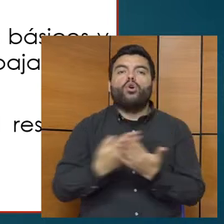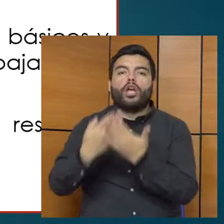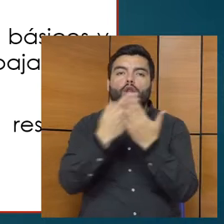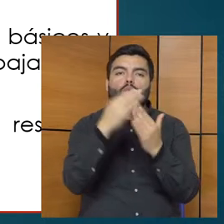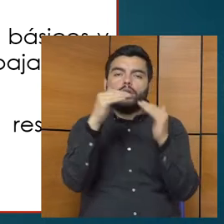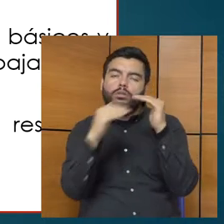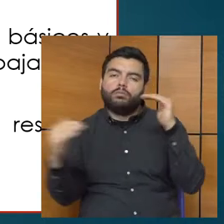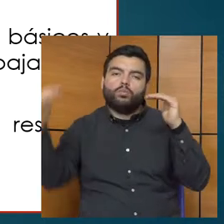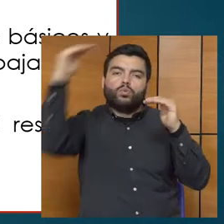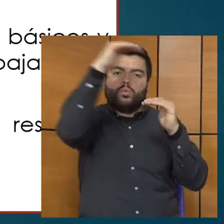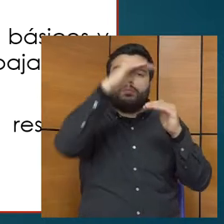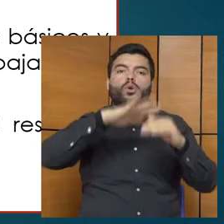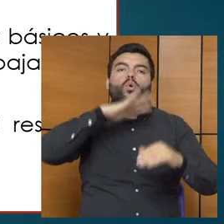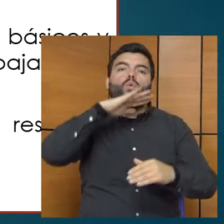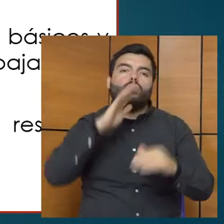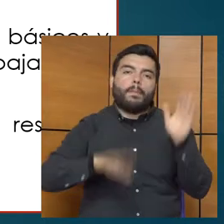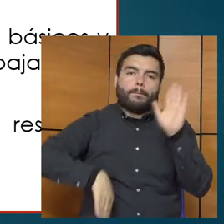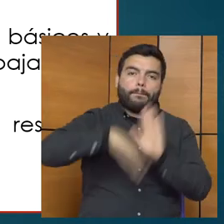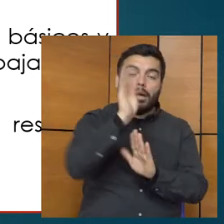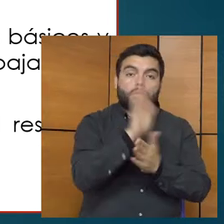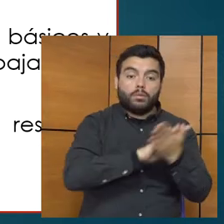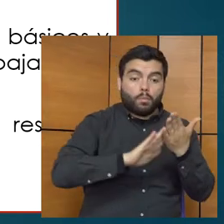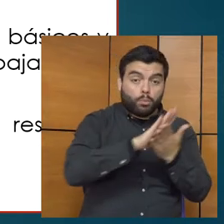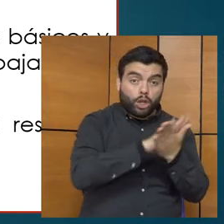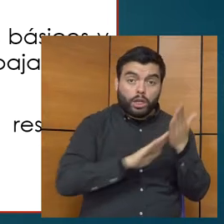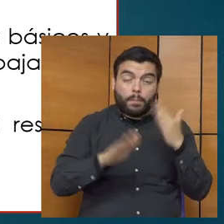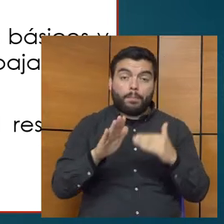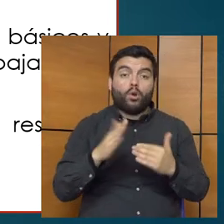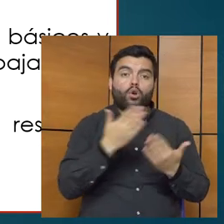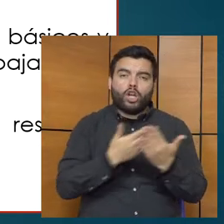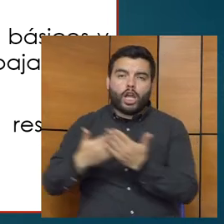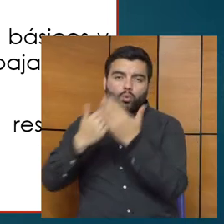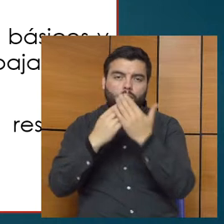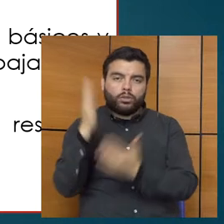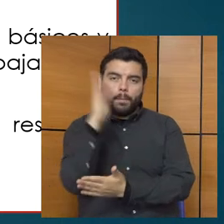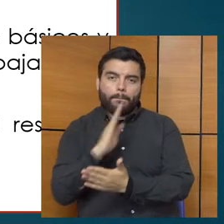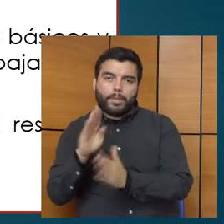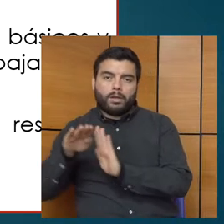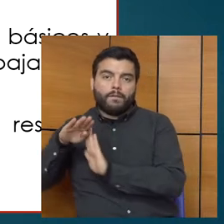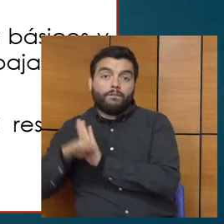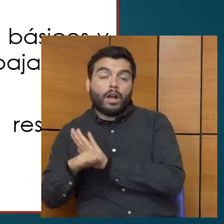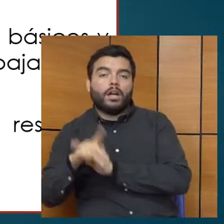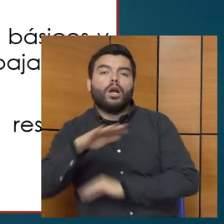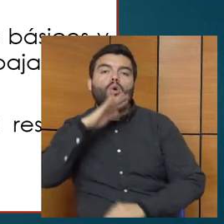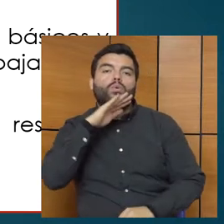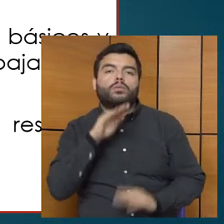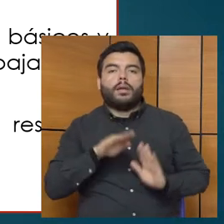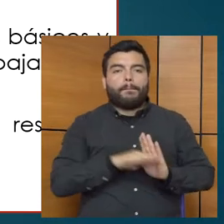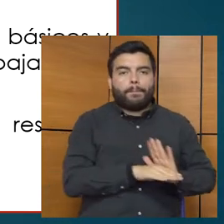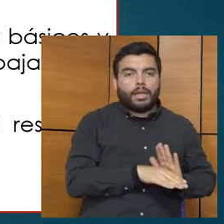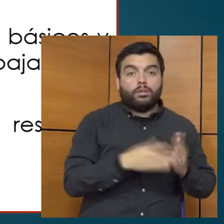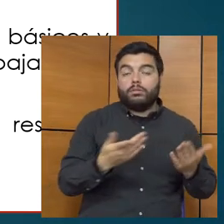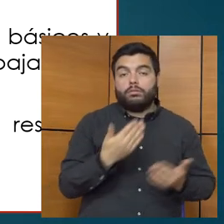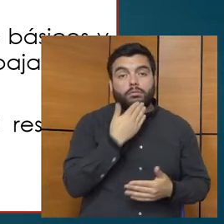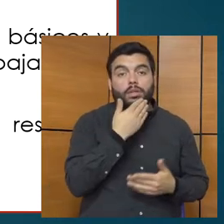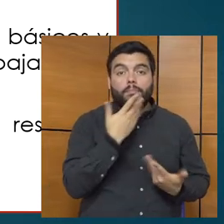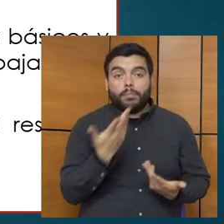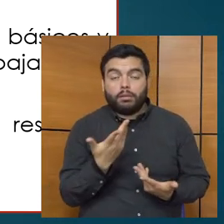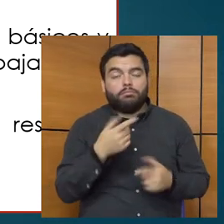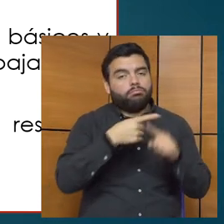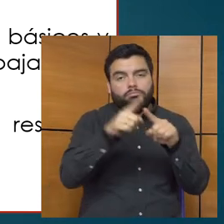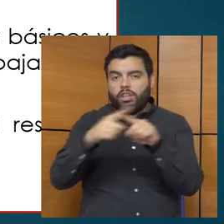variadas en redes. Los que tienen menos nivel de estudios pues las usan menos y menos variedad también.